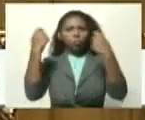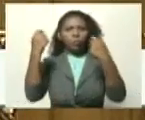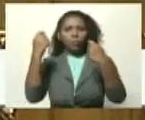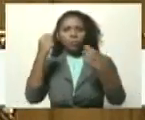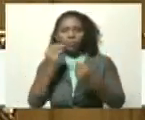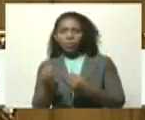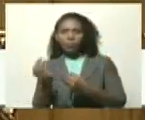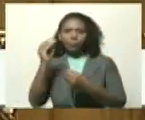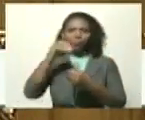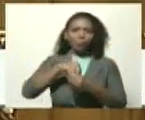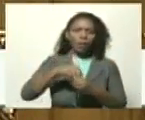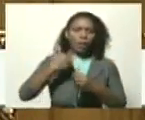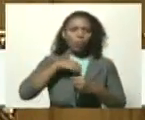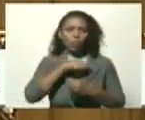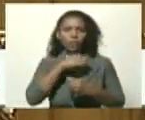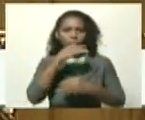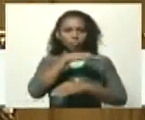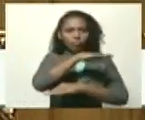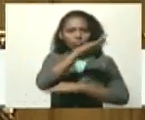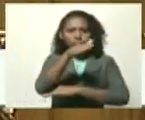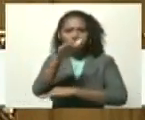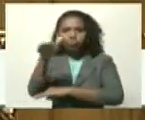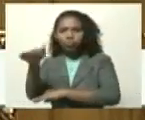armada a nuestras costas?